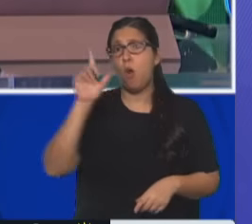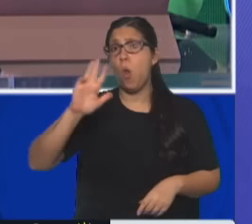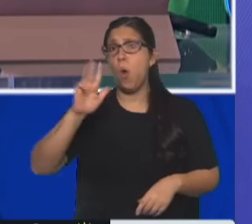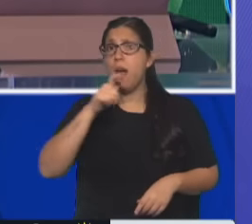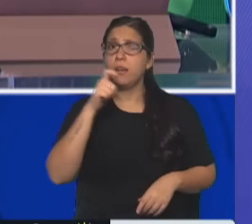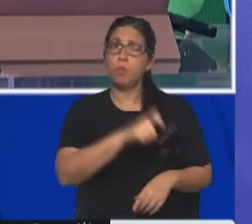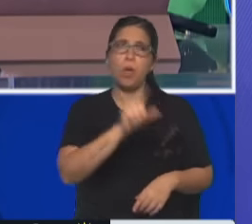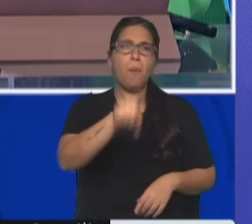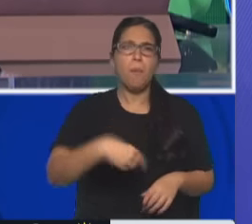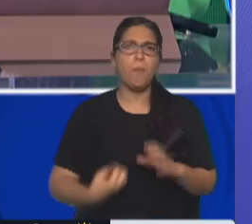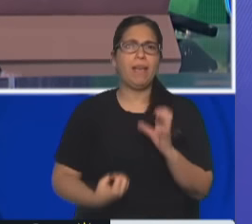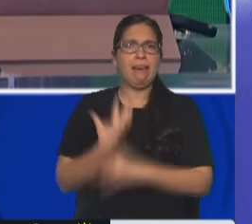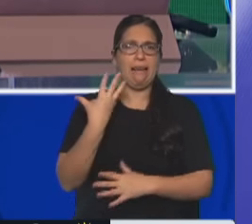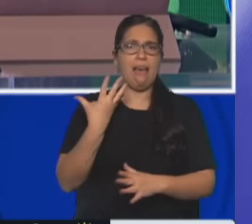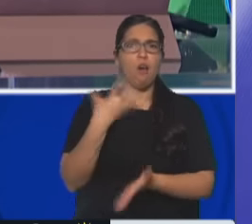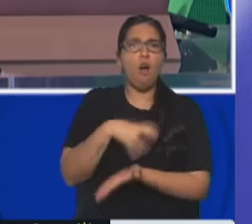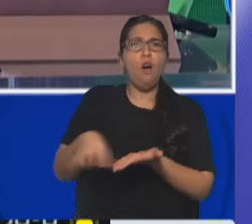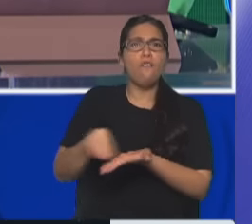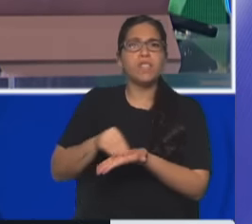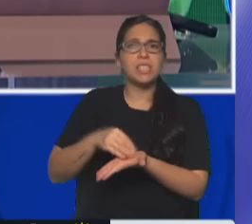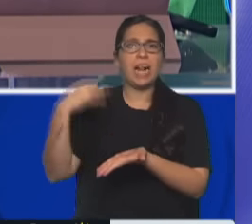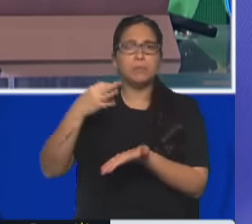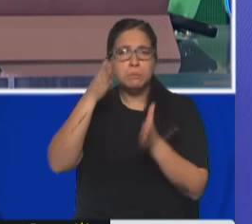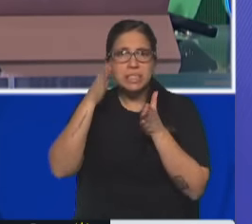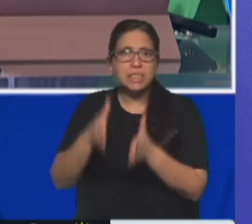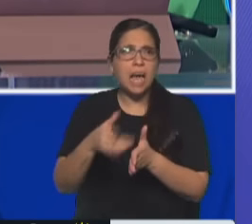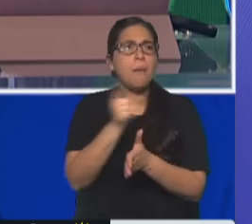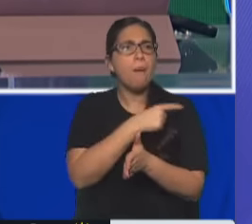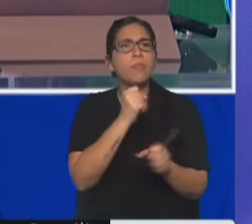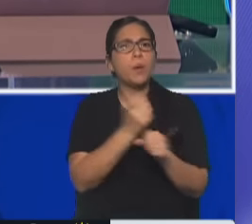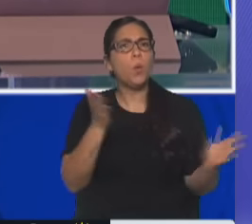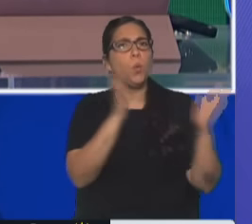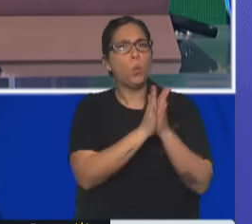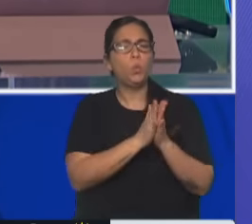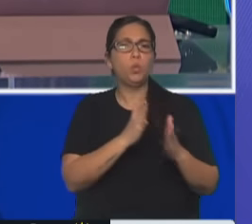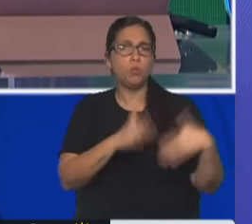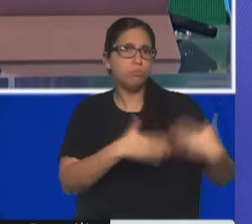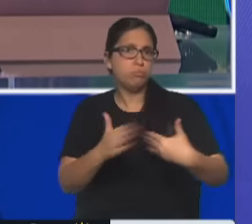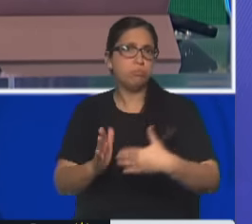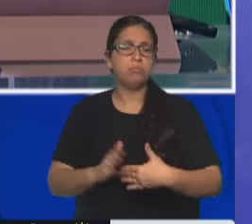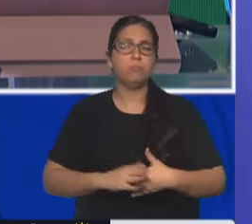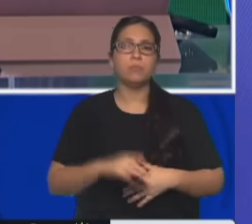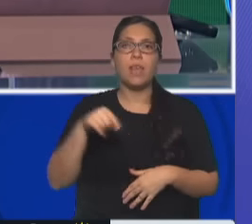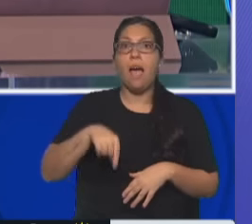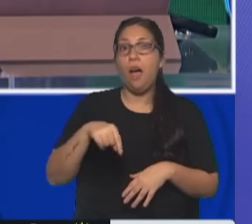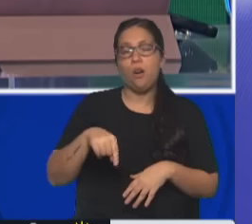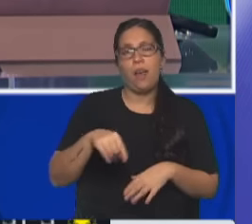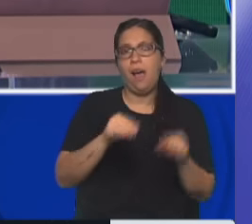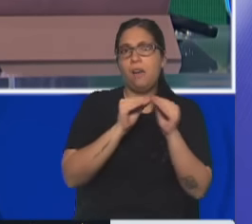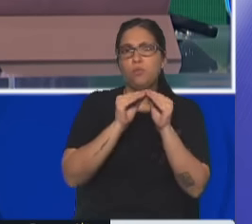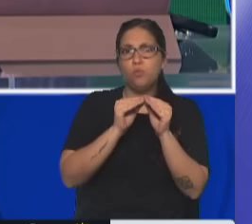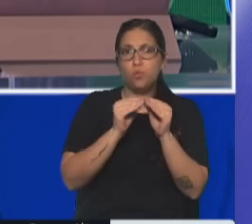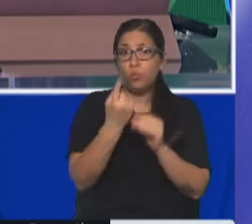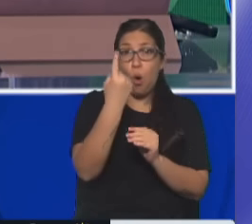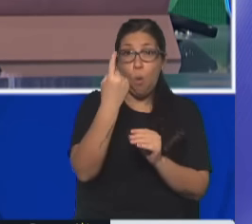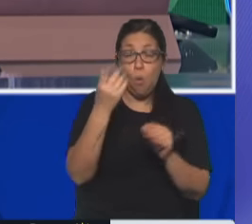una oficina, vamos a trabajar en conjunto. Por eso digo, se da en un marco en el que se mira ya desde esta lupa política y lo que sostienen